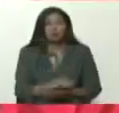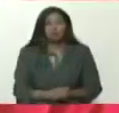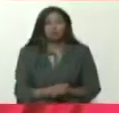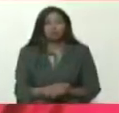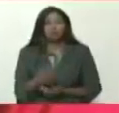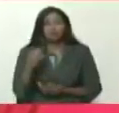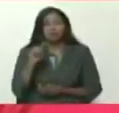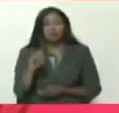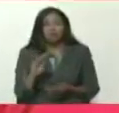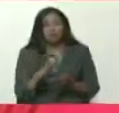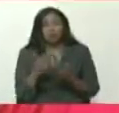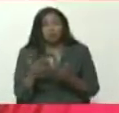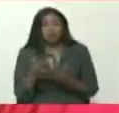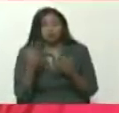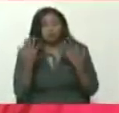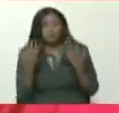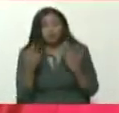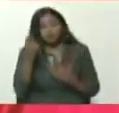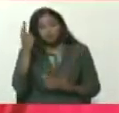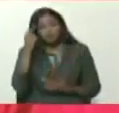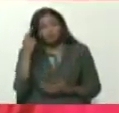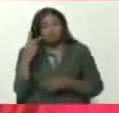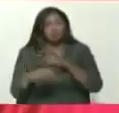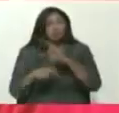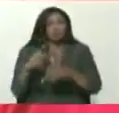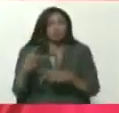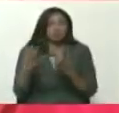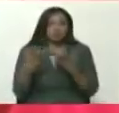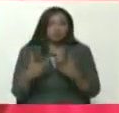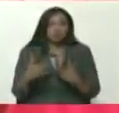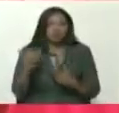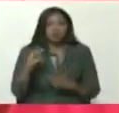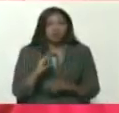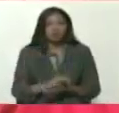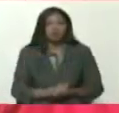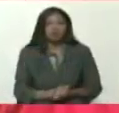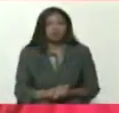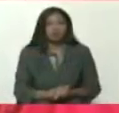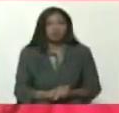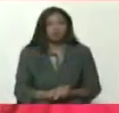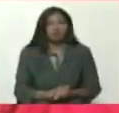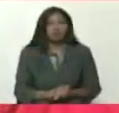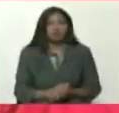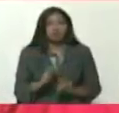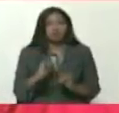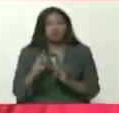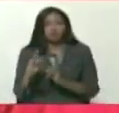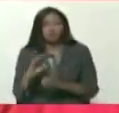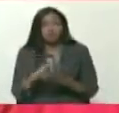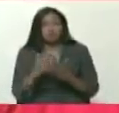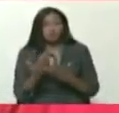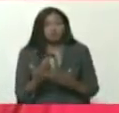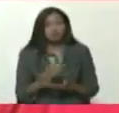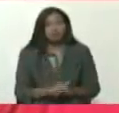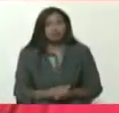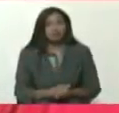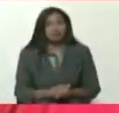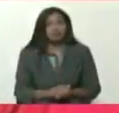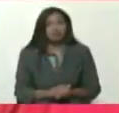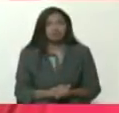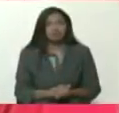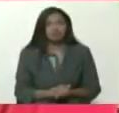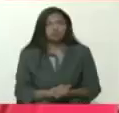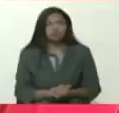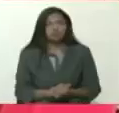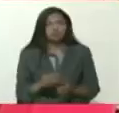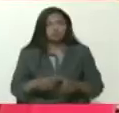manos, sepa el proceso industrial para que ese cuaderno elaborado aquí en